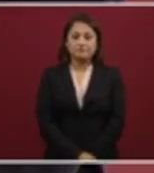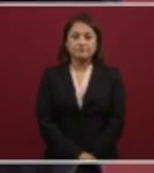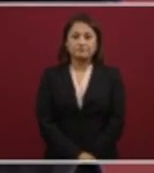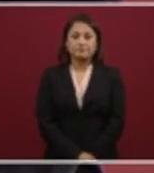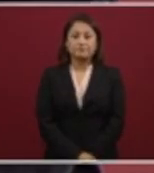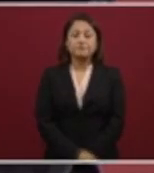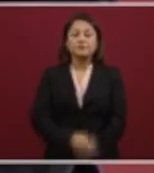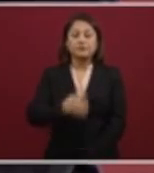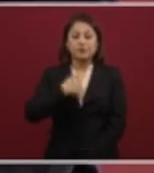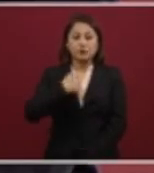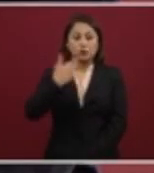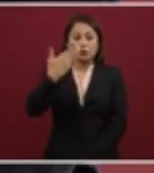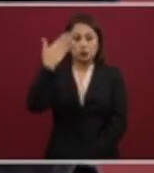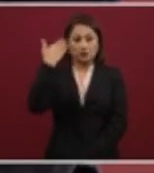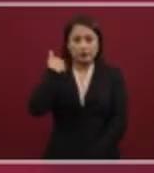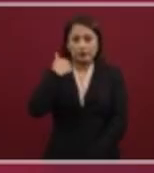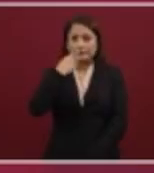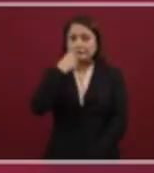Dije muy claramente